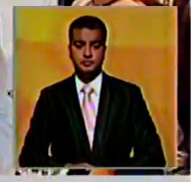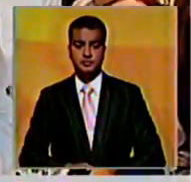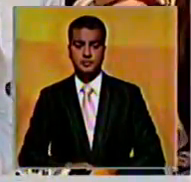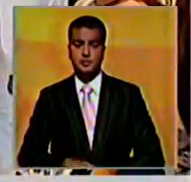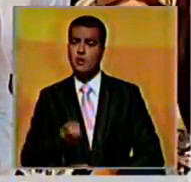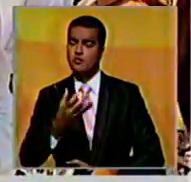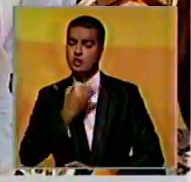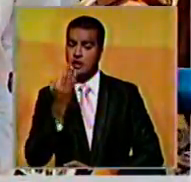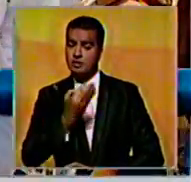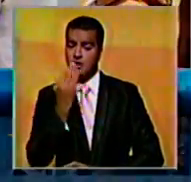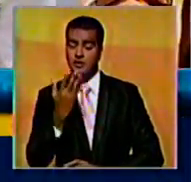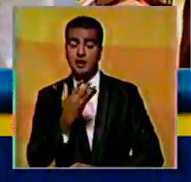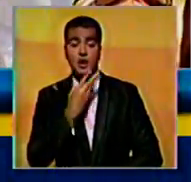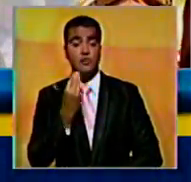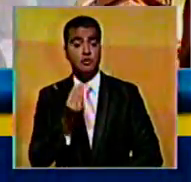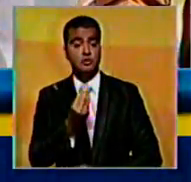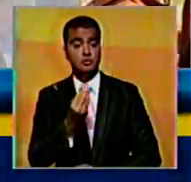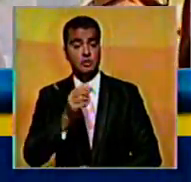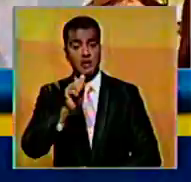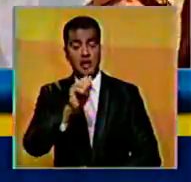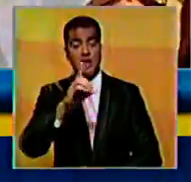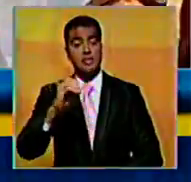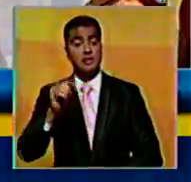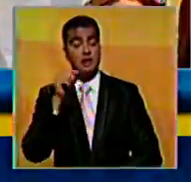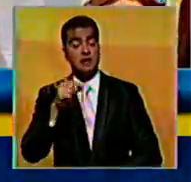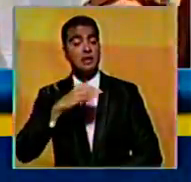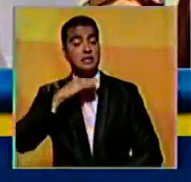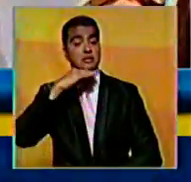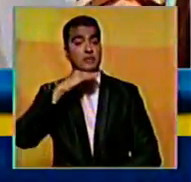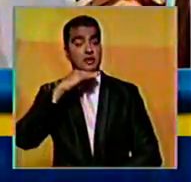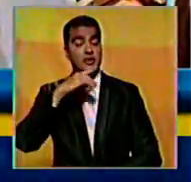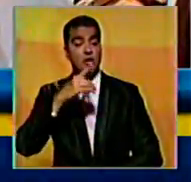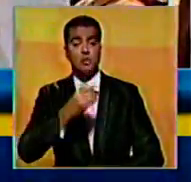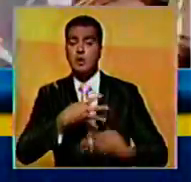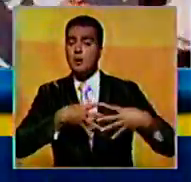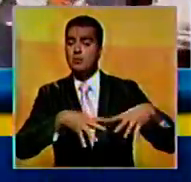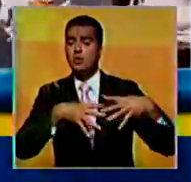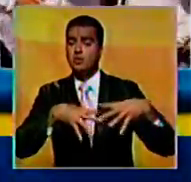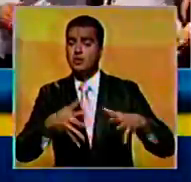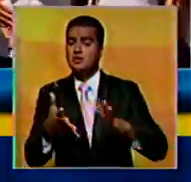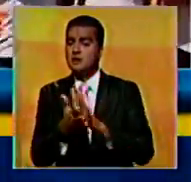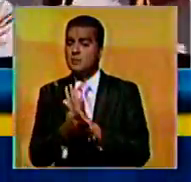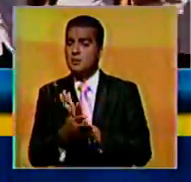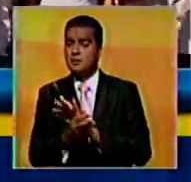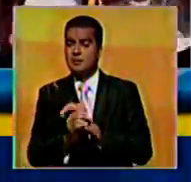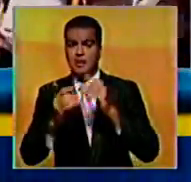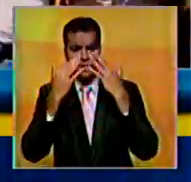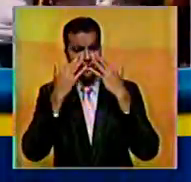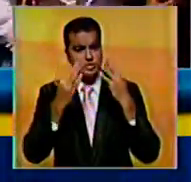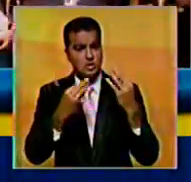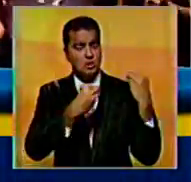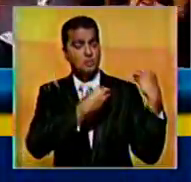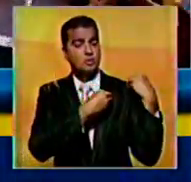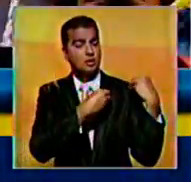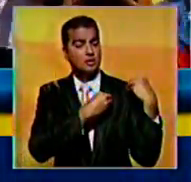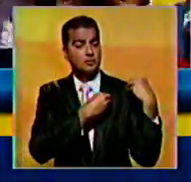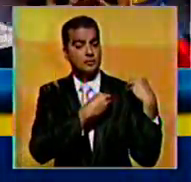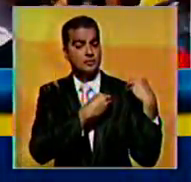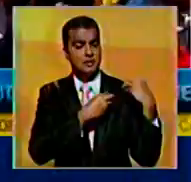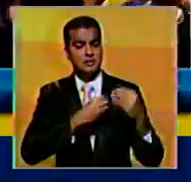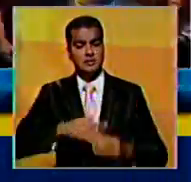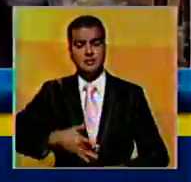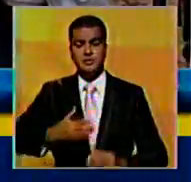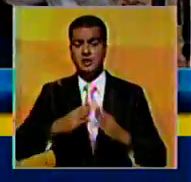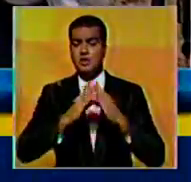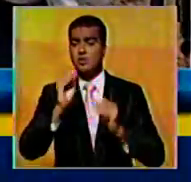Buenas tardes, así es. La Juventud de Acción Democrática realizó acá en el Boulevard de Sabana Grande una protesta simbólica para llamar la atención de las autoridades y sensibilizar a